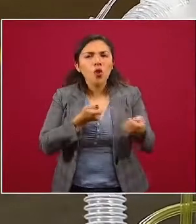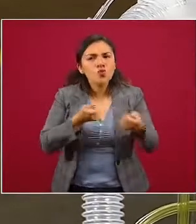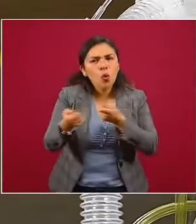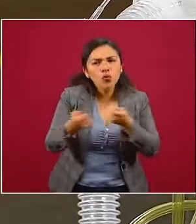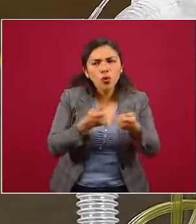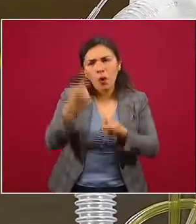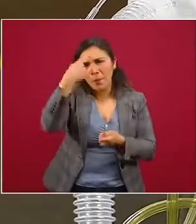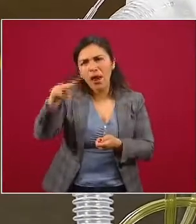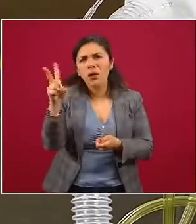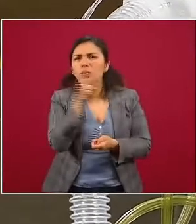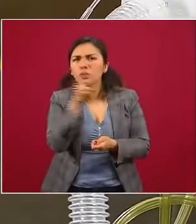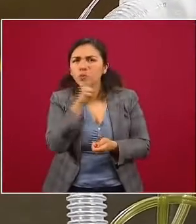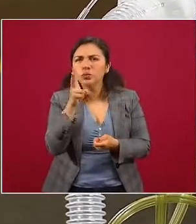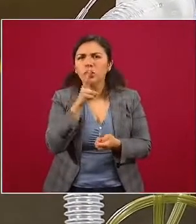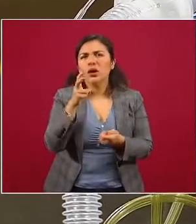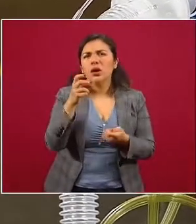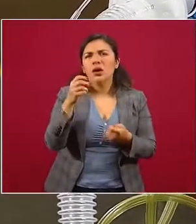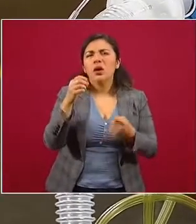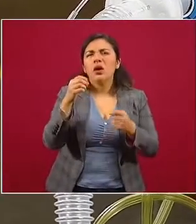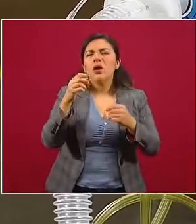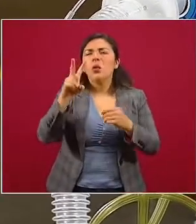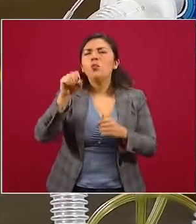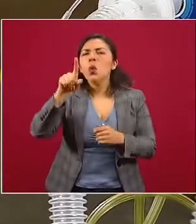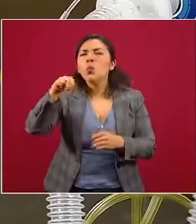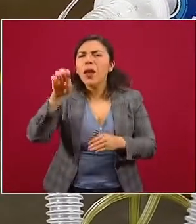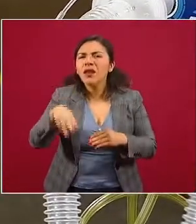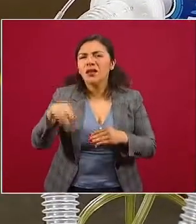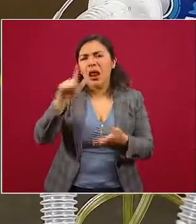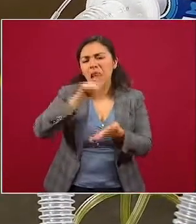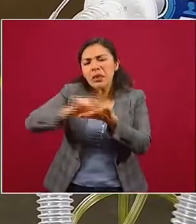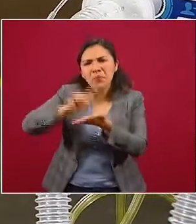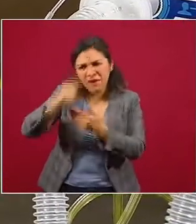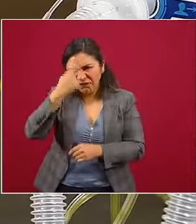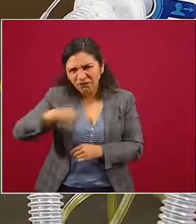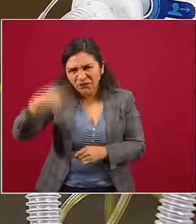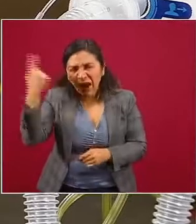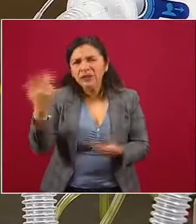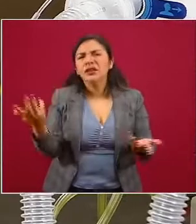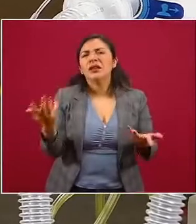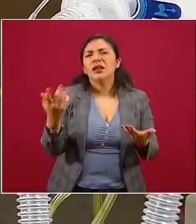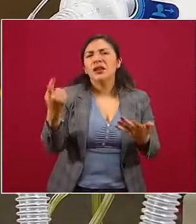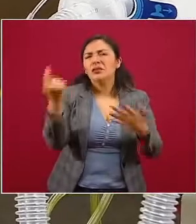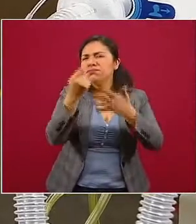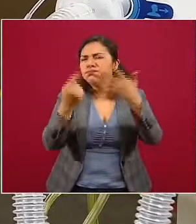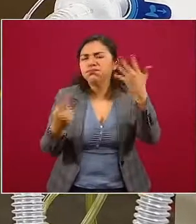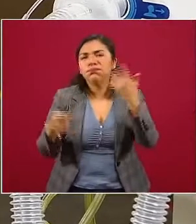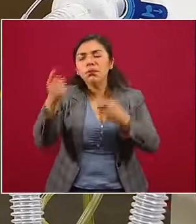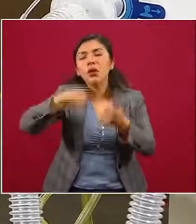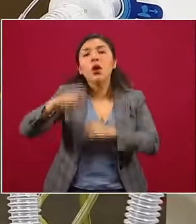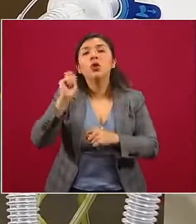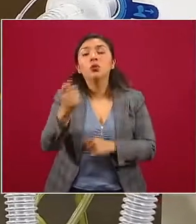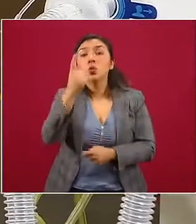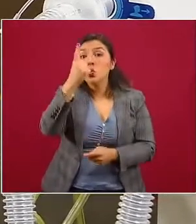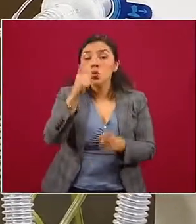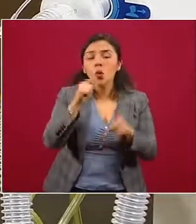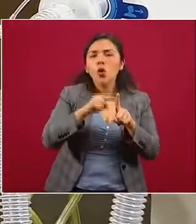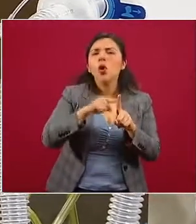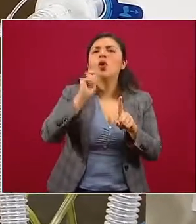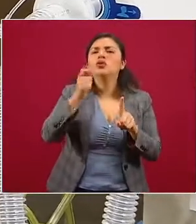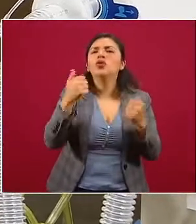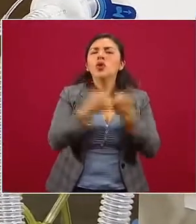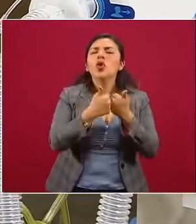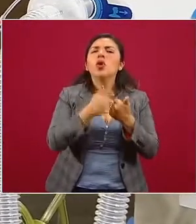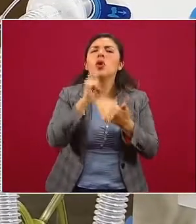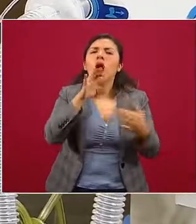ventilación controlada por presión y volumen, fácil limpieza. Uno está basado en un principio isomórfico con el